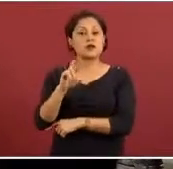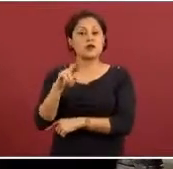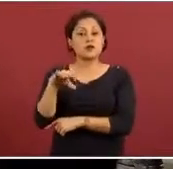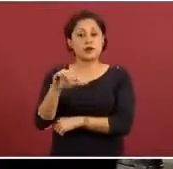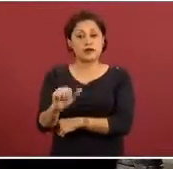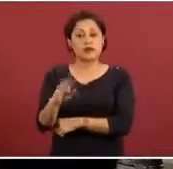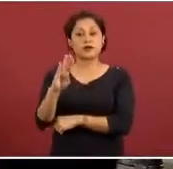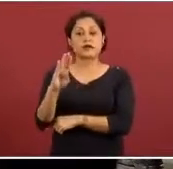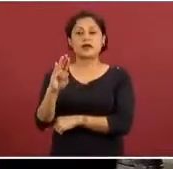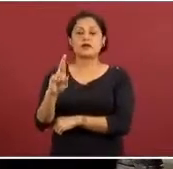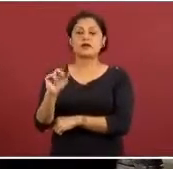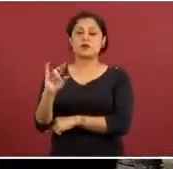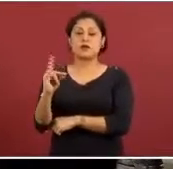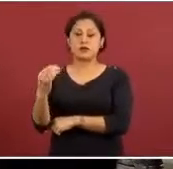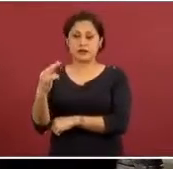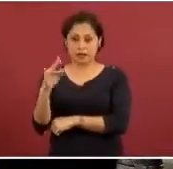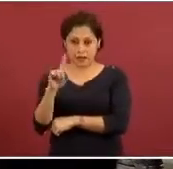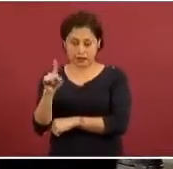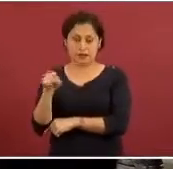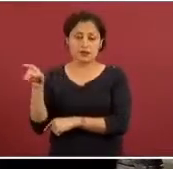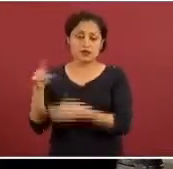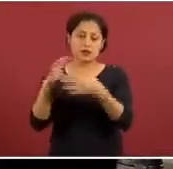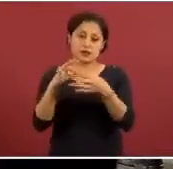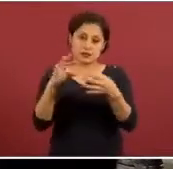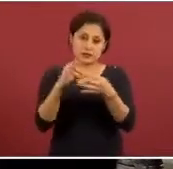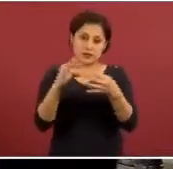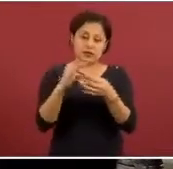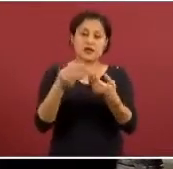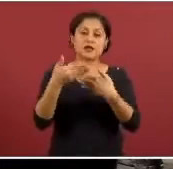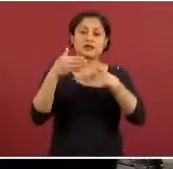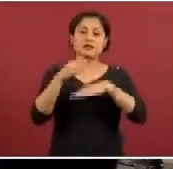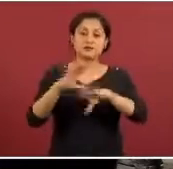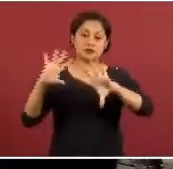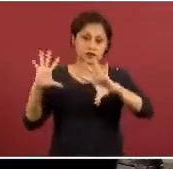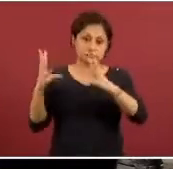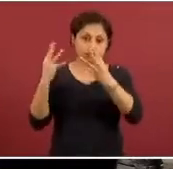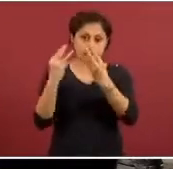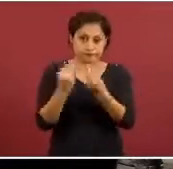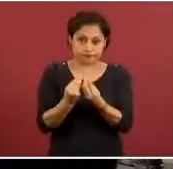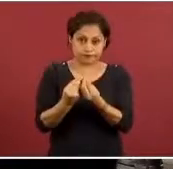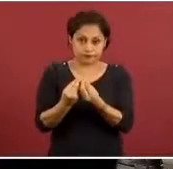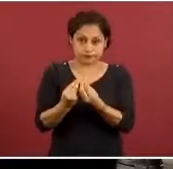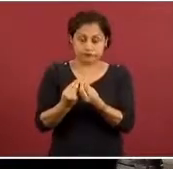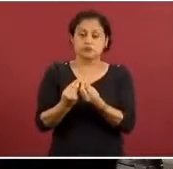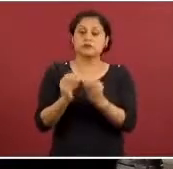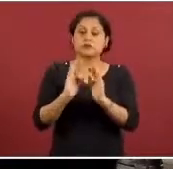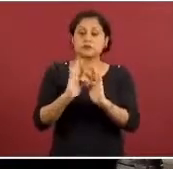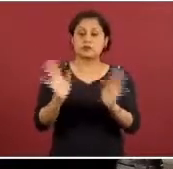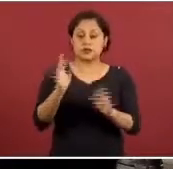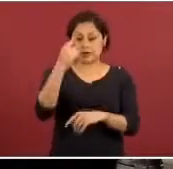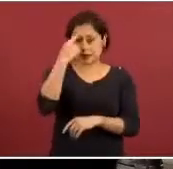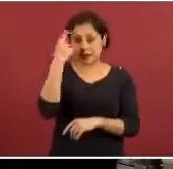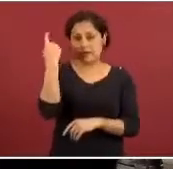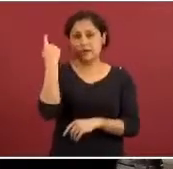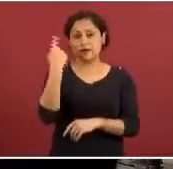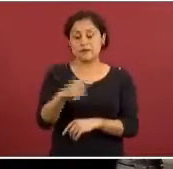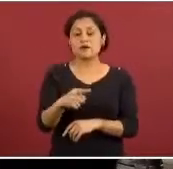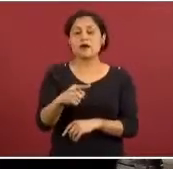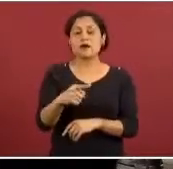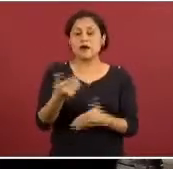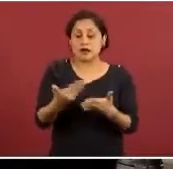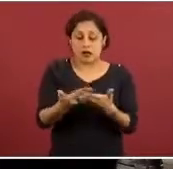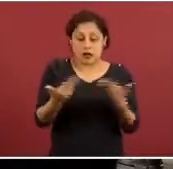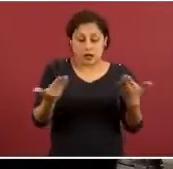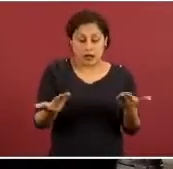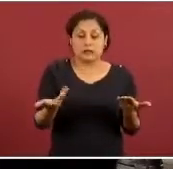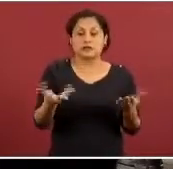dar un pequeño mensaje enmarcando todo esto en las distintas intervenciones que estamos poniendo en práctica para